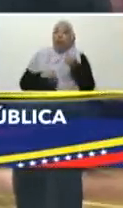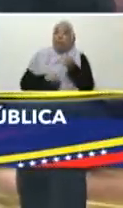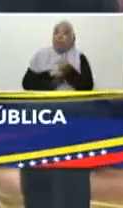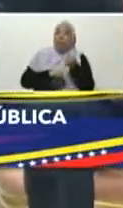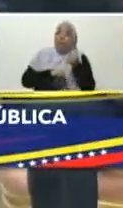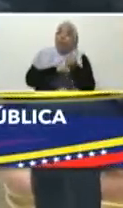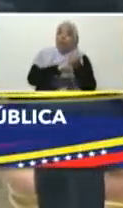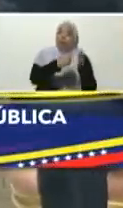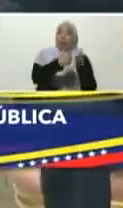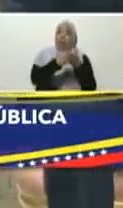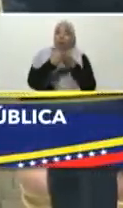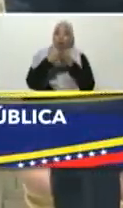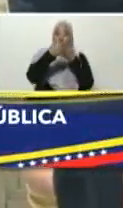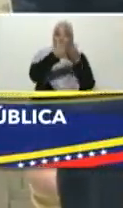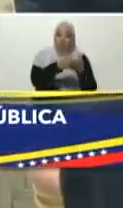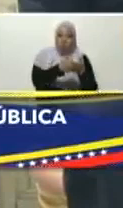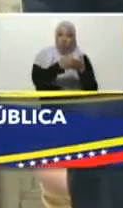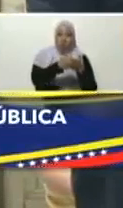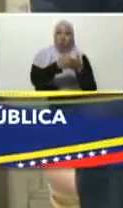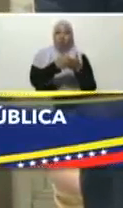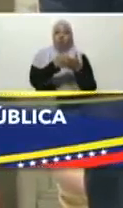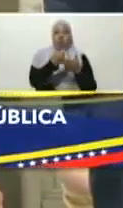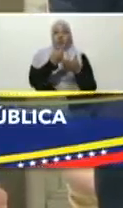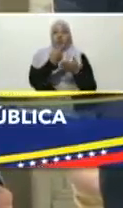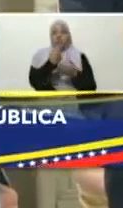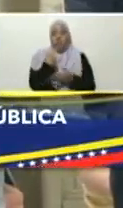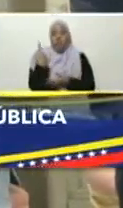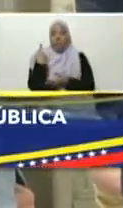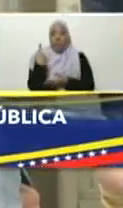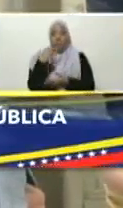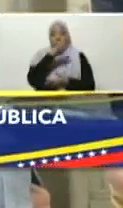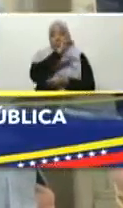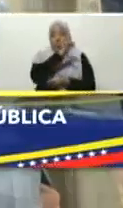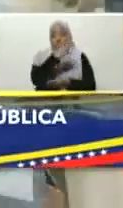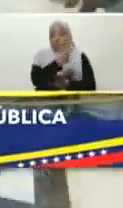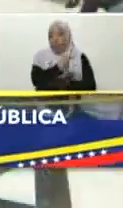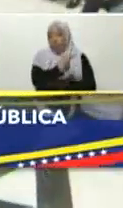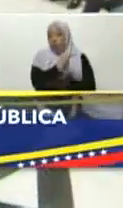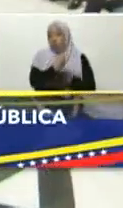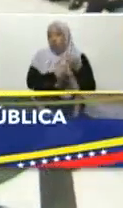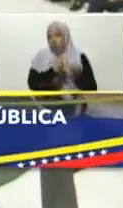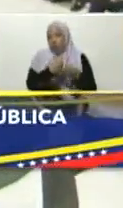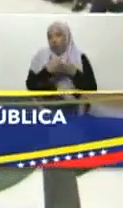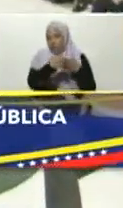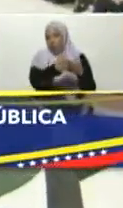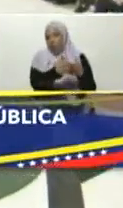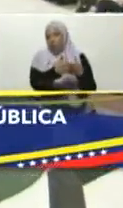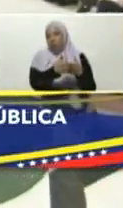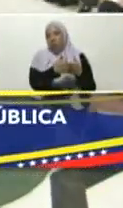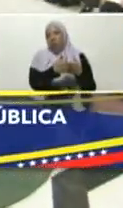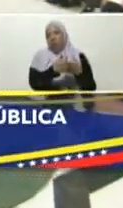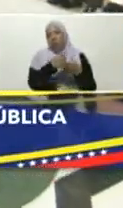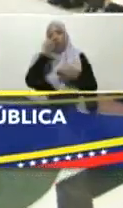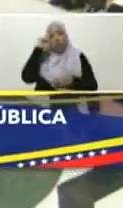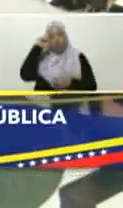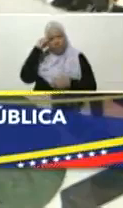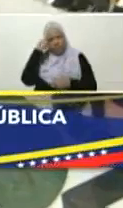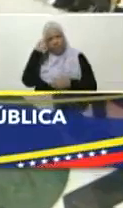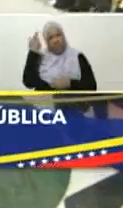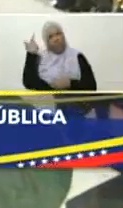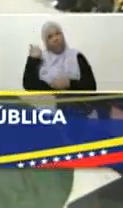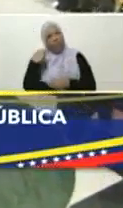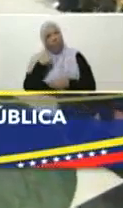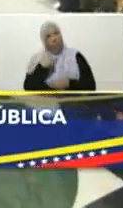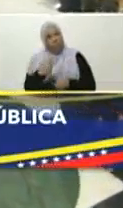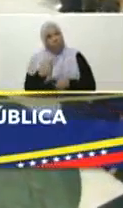la cooperación que hemos hecho entre los dos países. Me recuerdo hace unos momentos cuando mencionó de